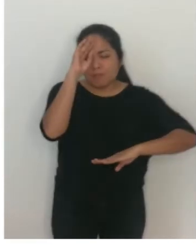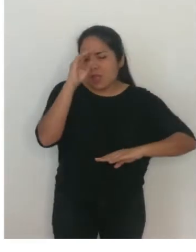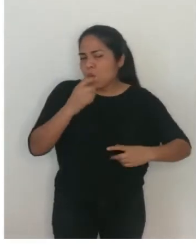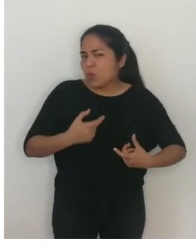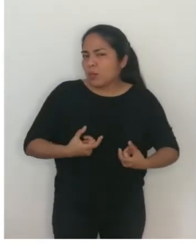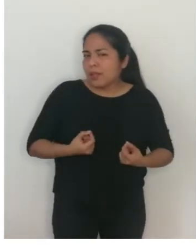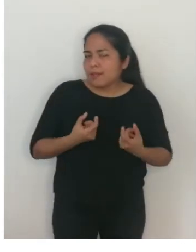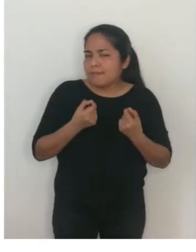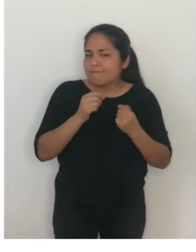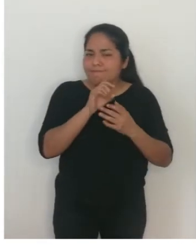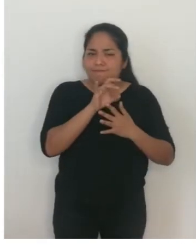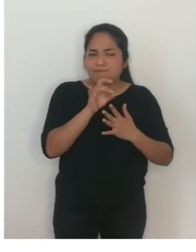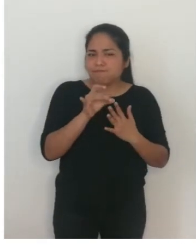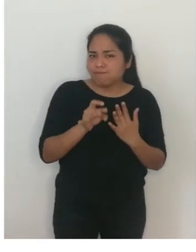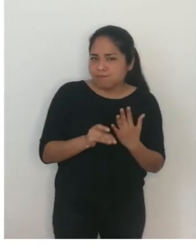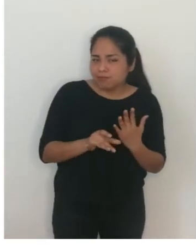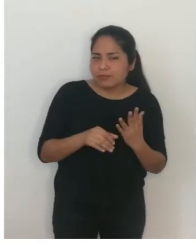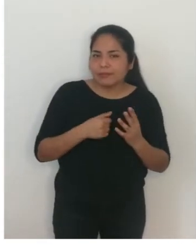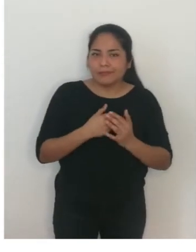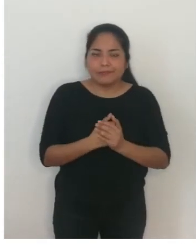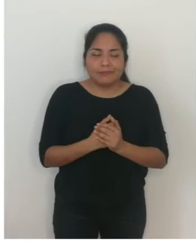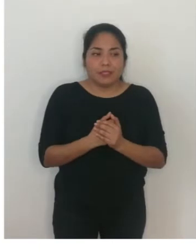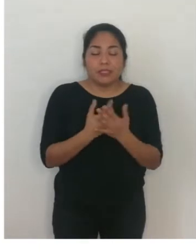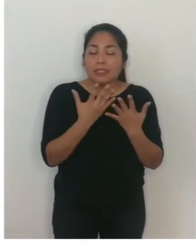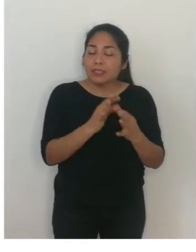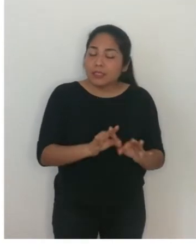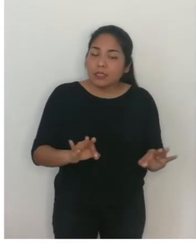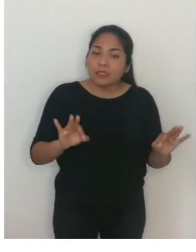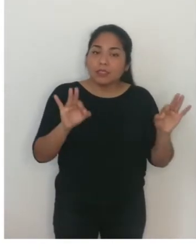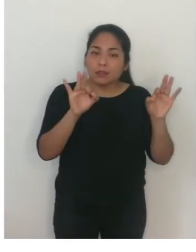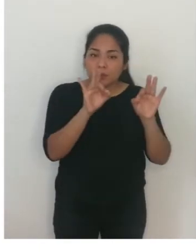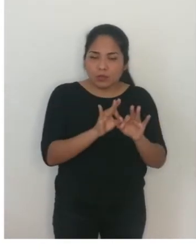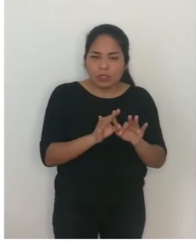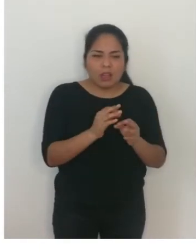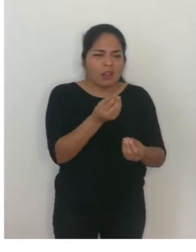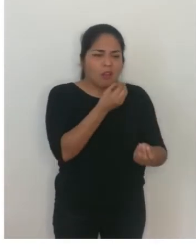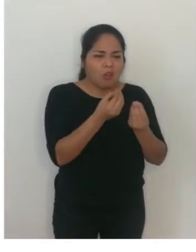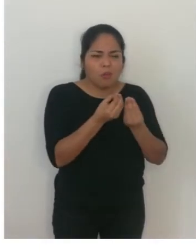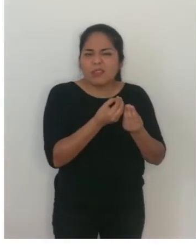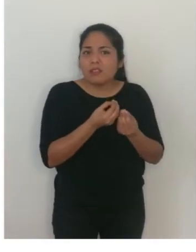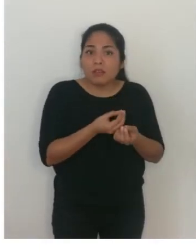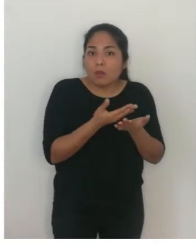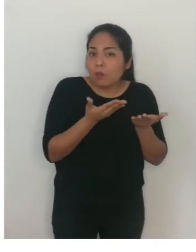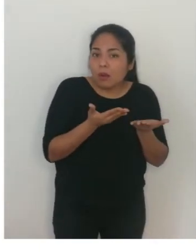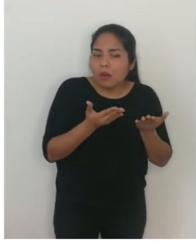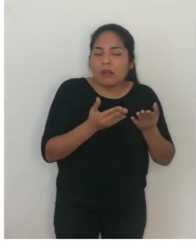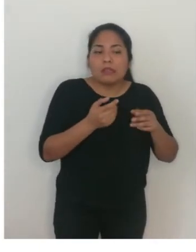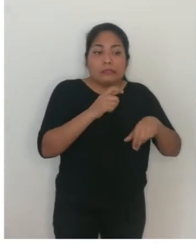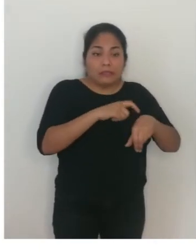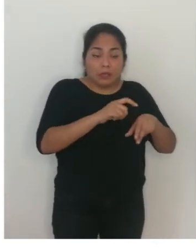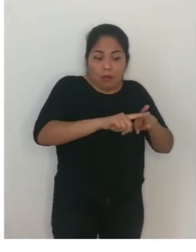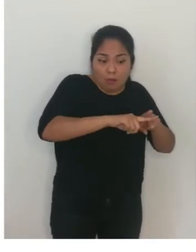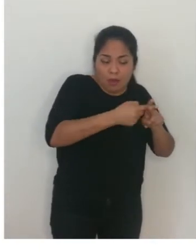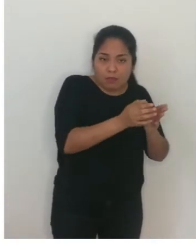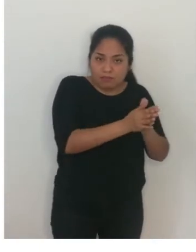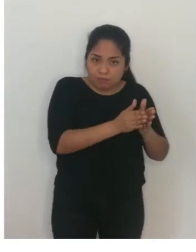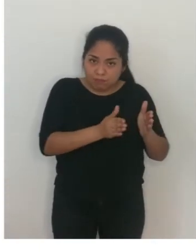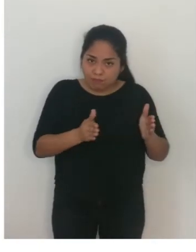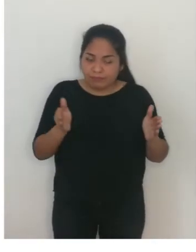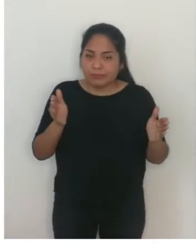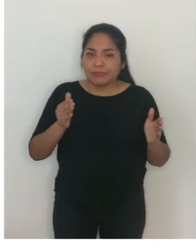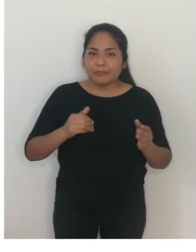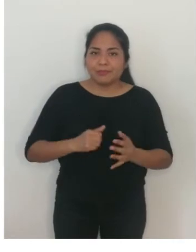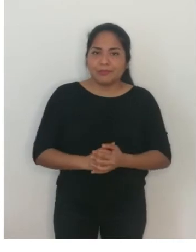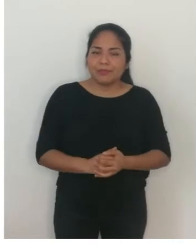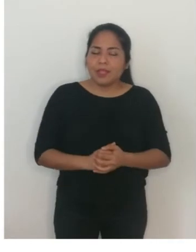por una enfermedad oncológica es sumamente importante el tipo de alimentación que se va a llevar en este